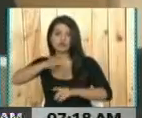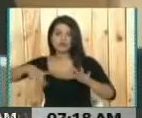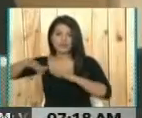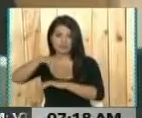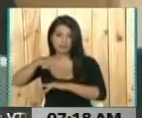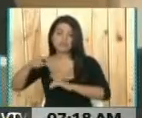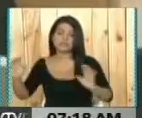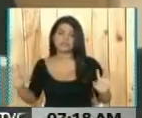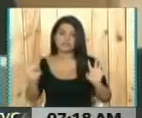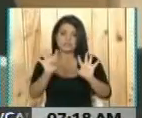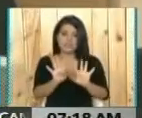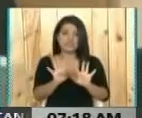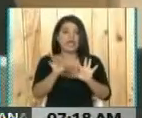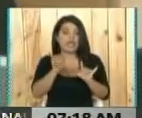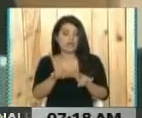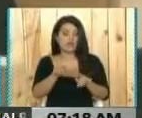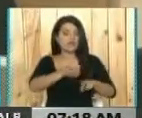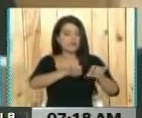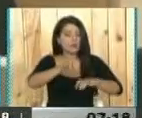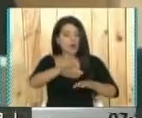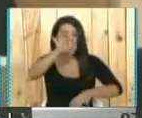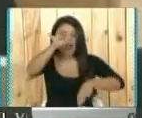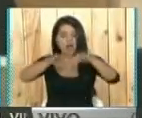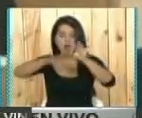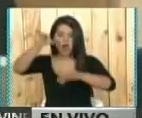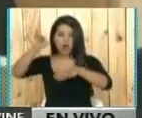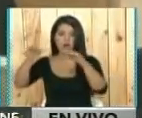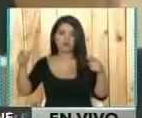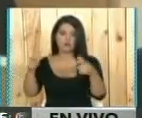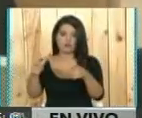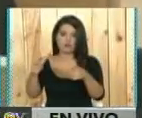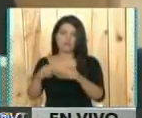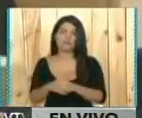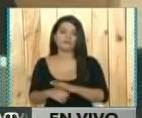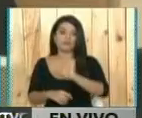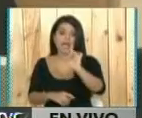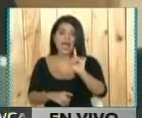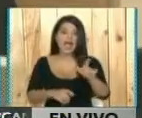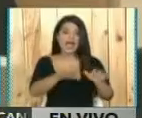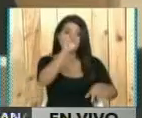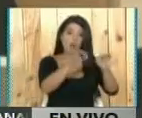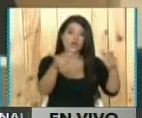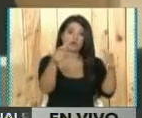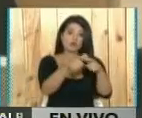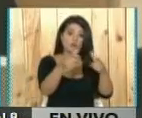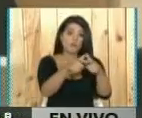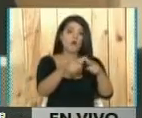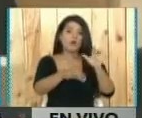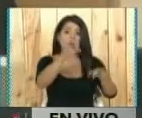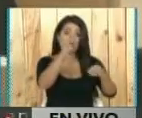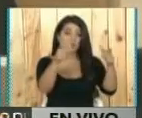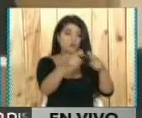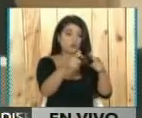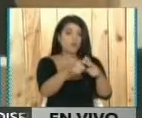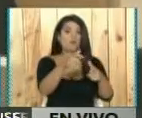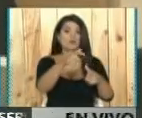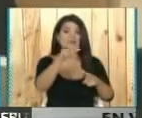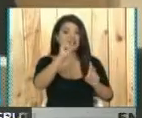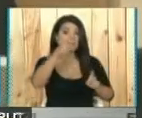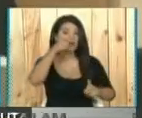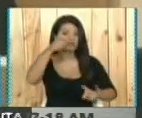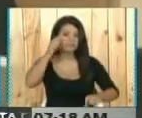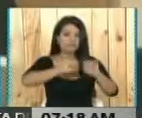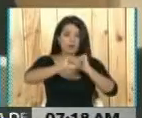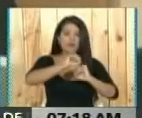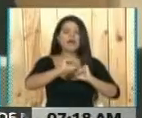civil. Después de la selección del poder moral, el poder legislativo elige a los magistrados. Los jueces